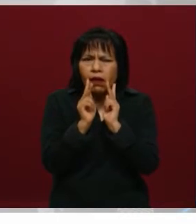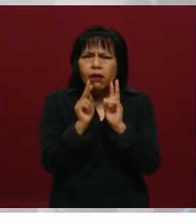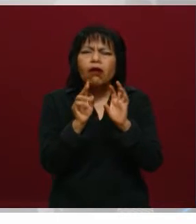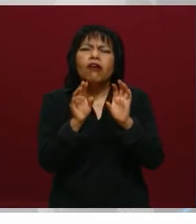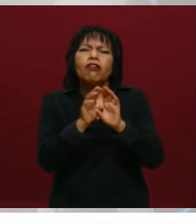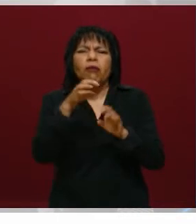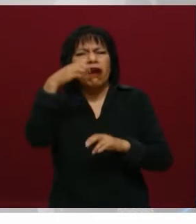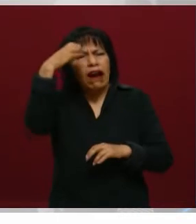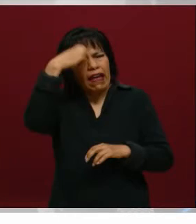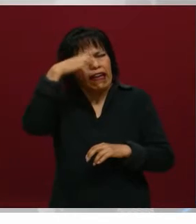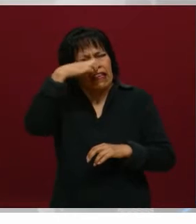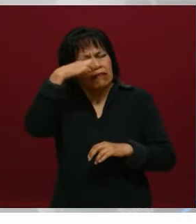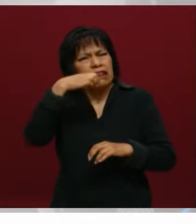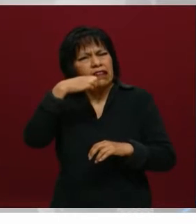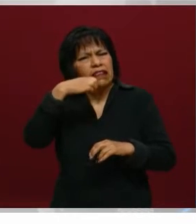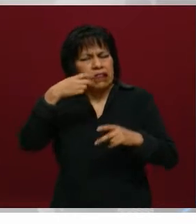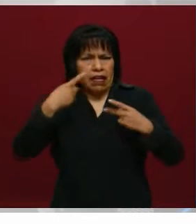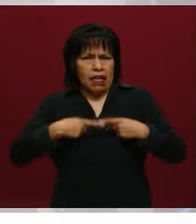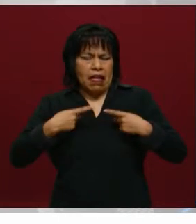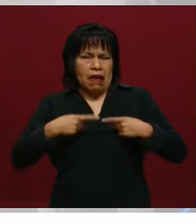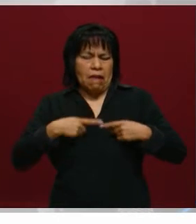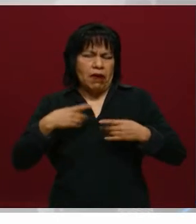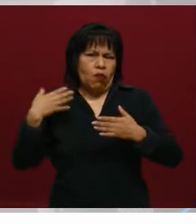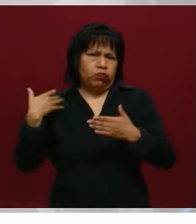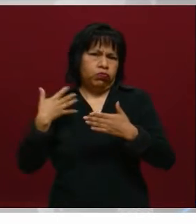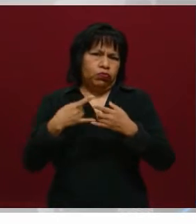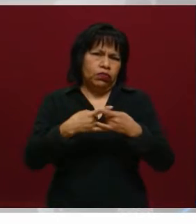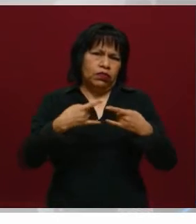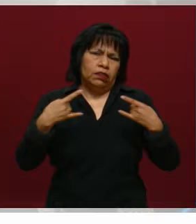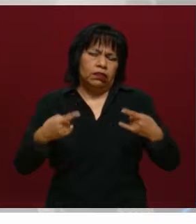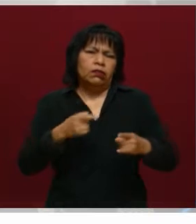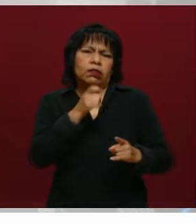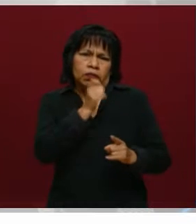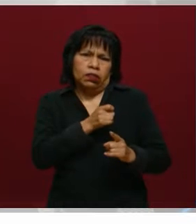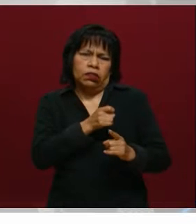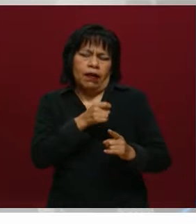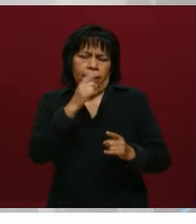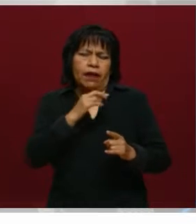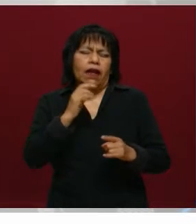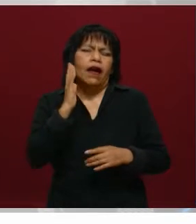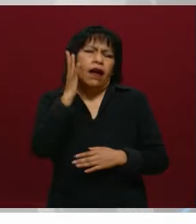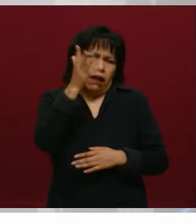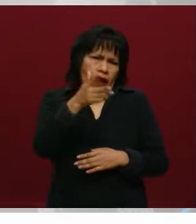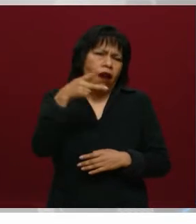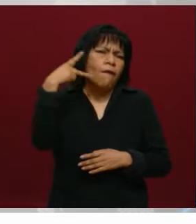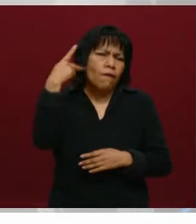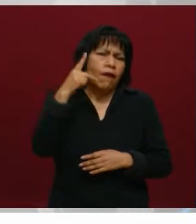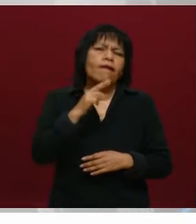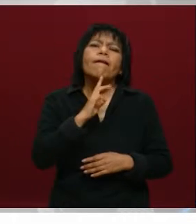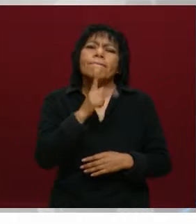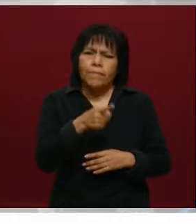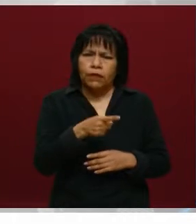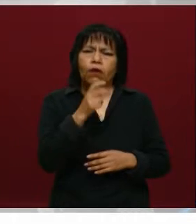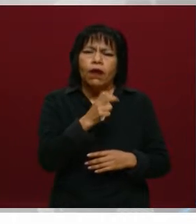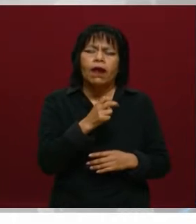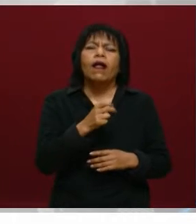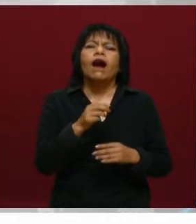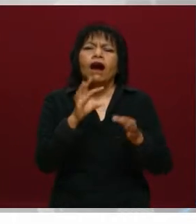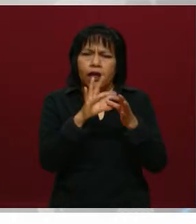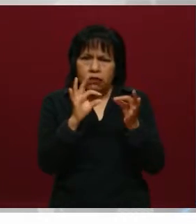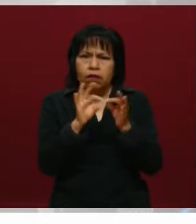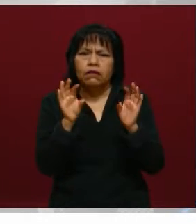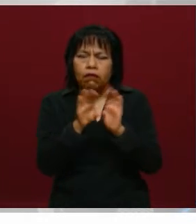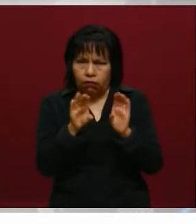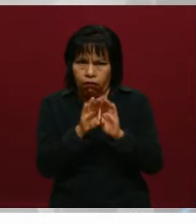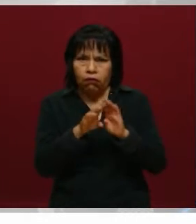experiencias de personajes significativos en la construcción de una mejor sociedad en puebla de manera central se explica y se